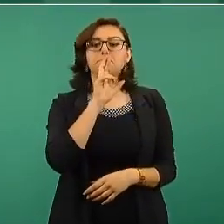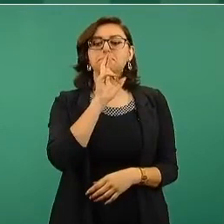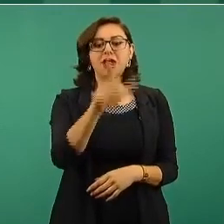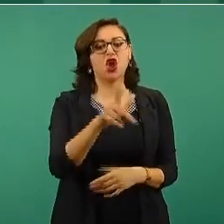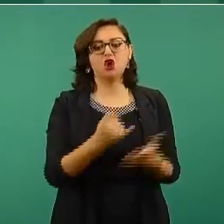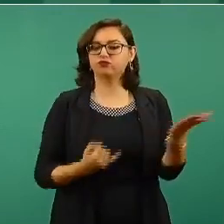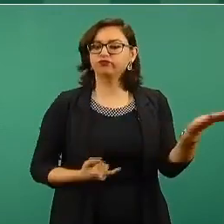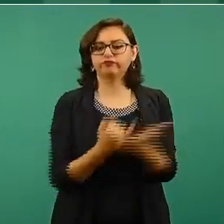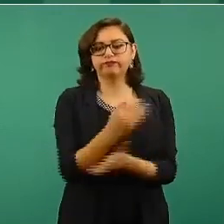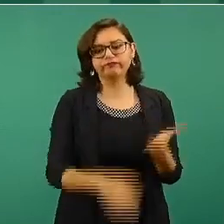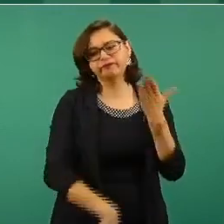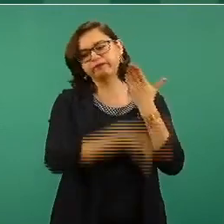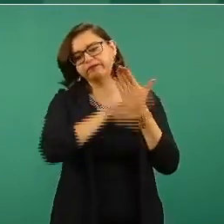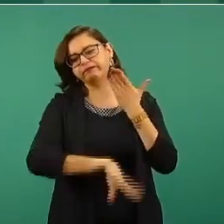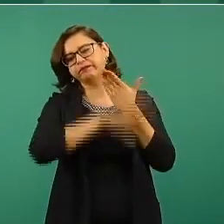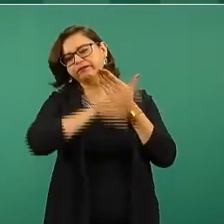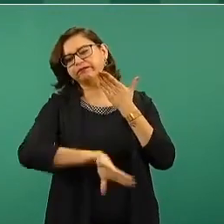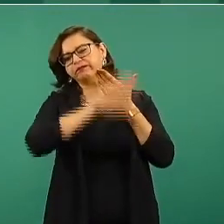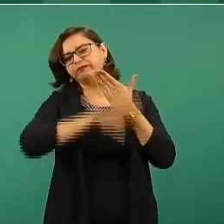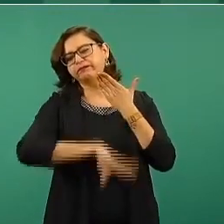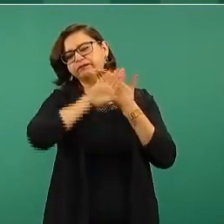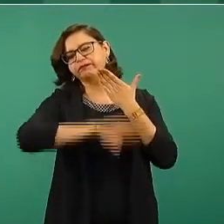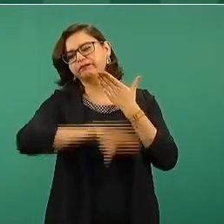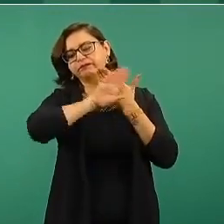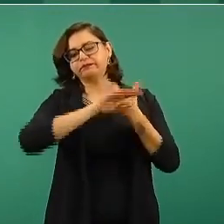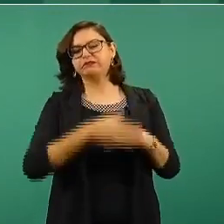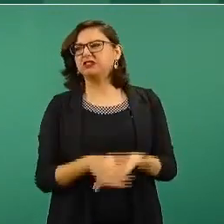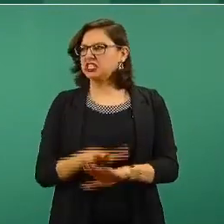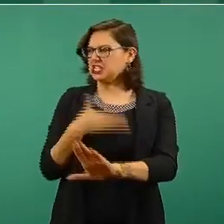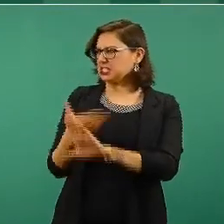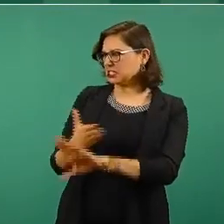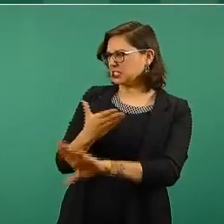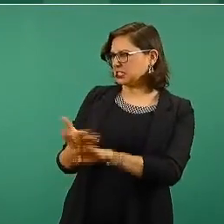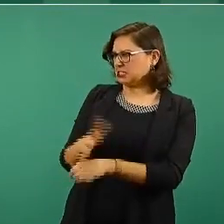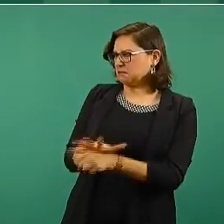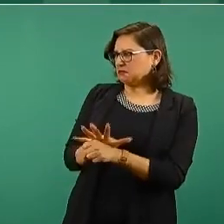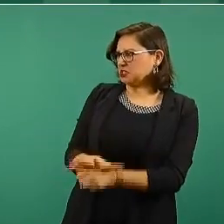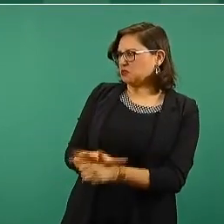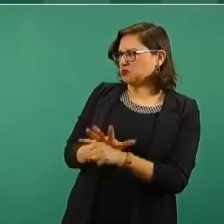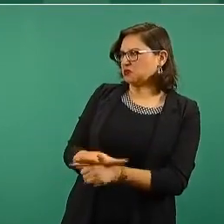Pensaron que con eso iban a